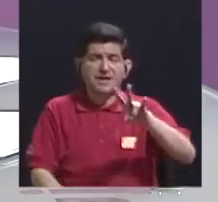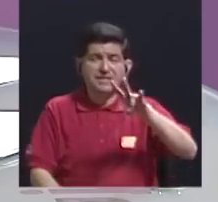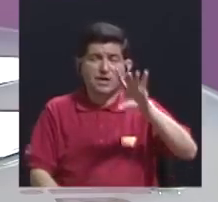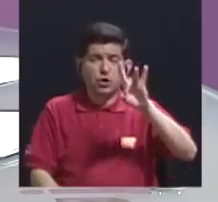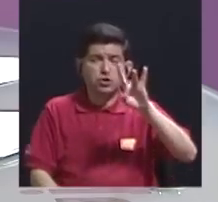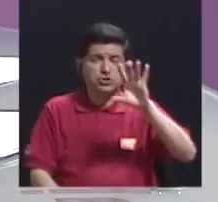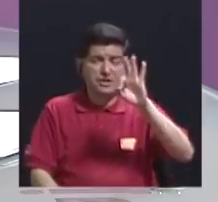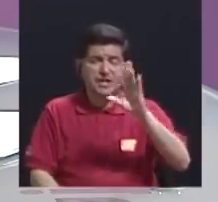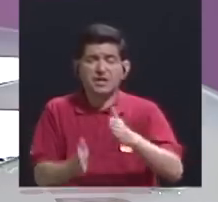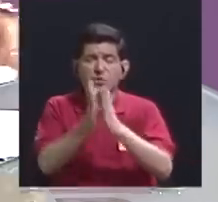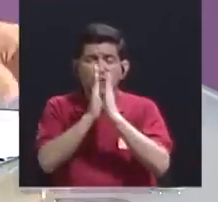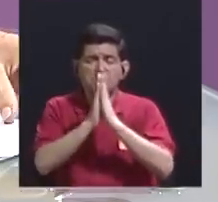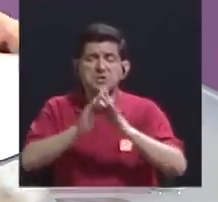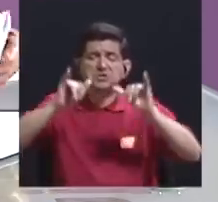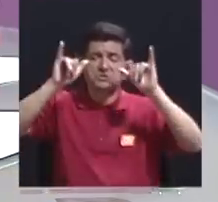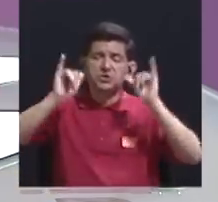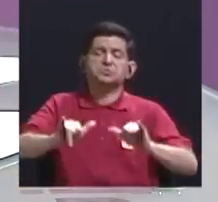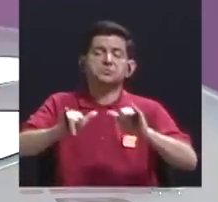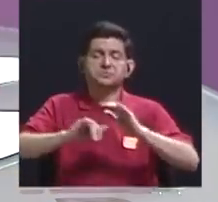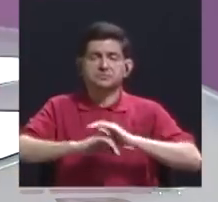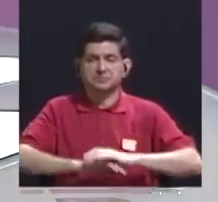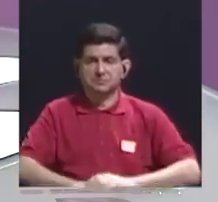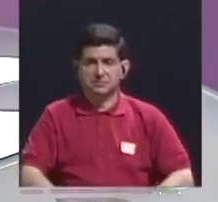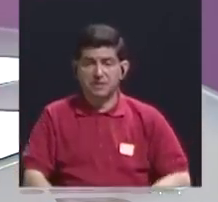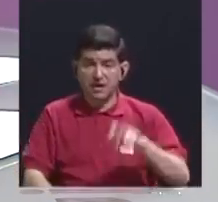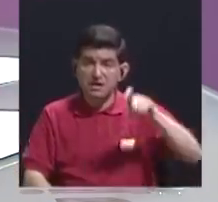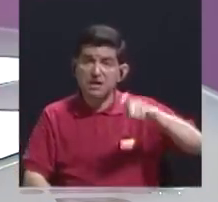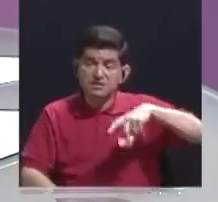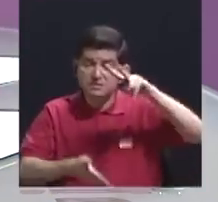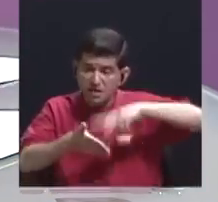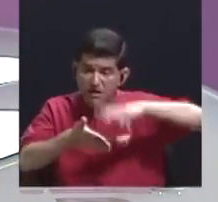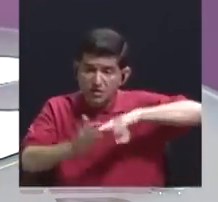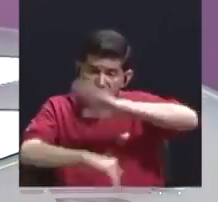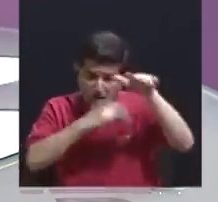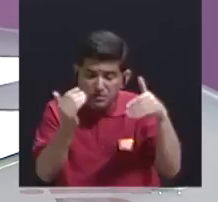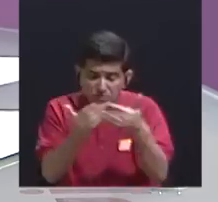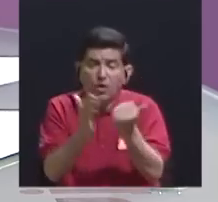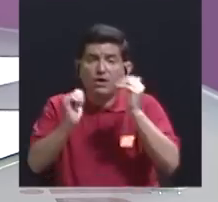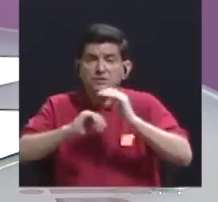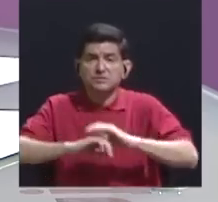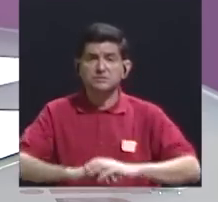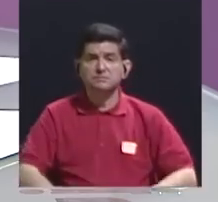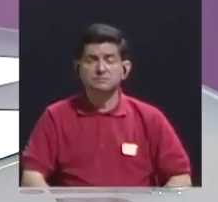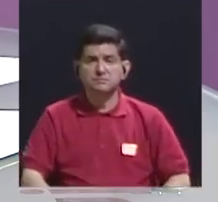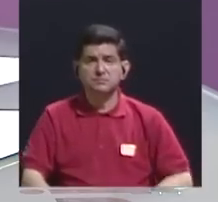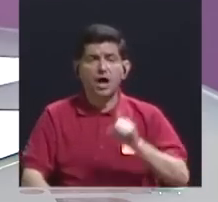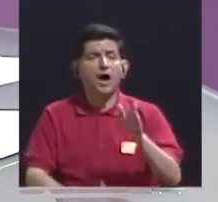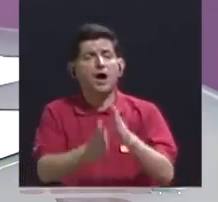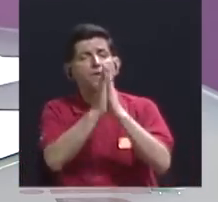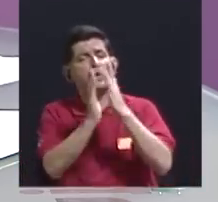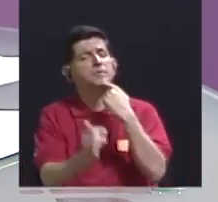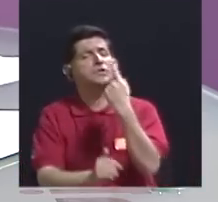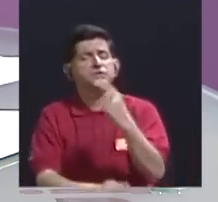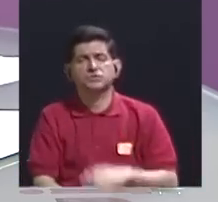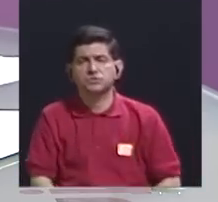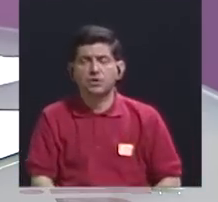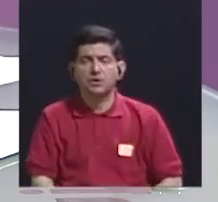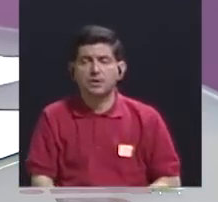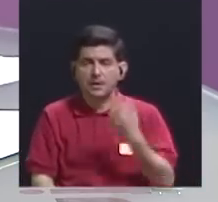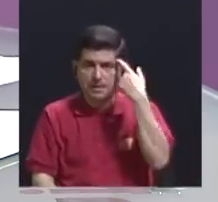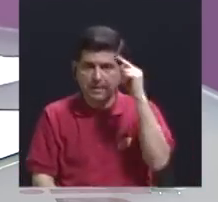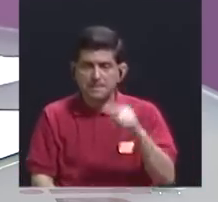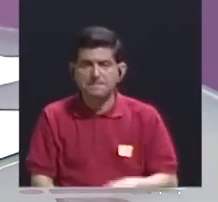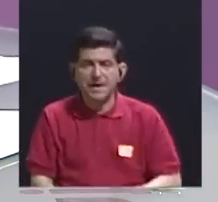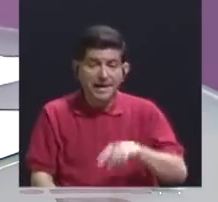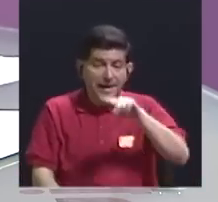789 emociones que había que leerlas cada una de ellas y entonces una moción decía para que la coma